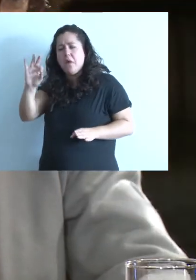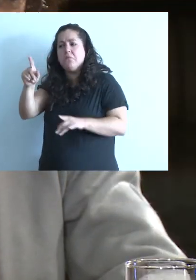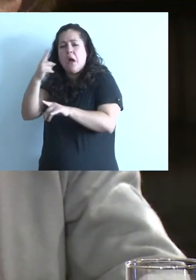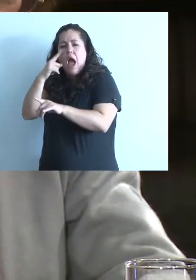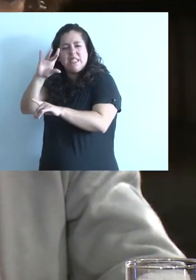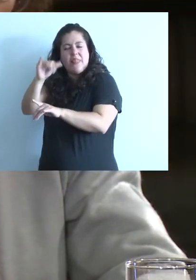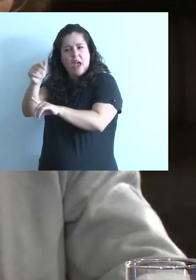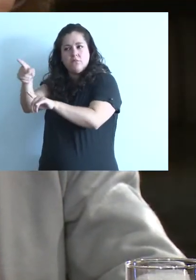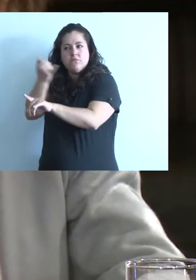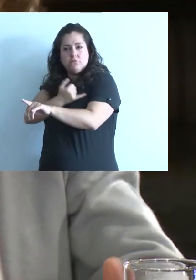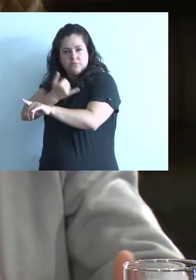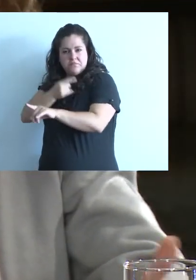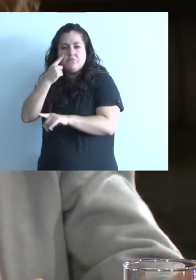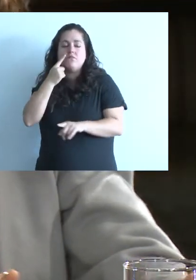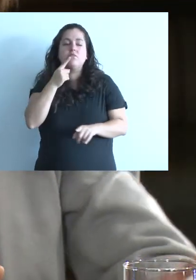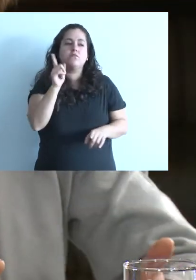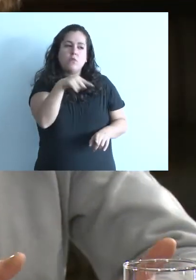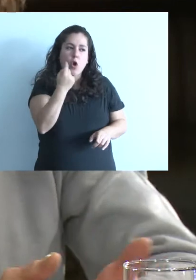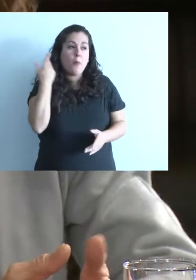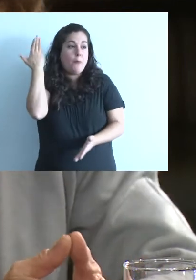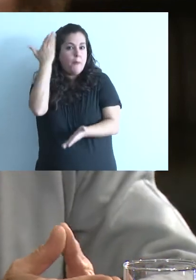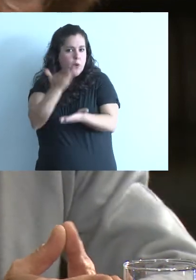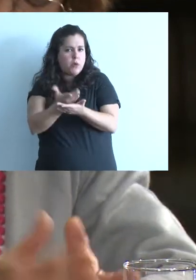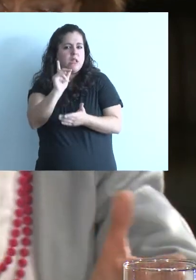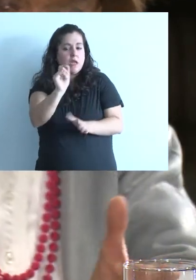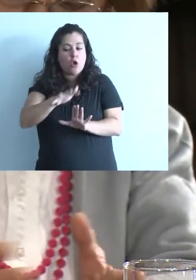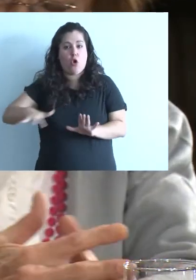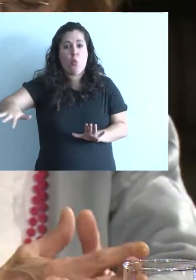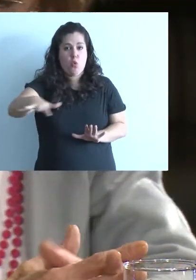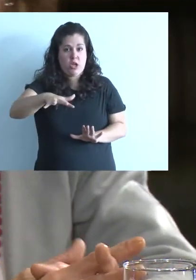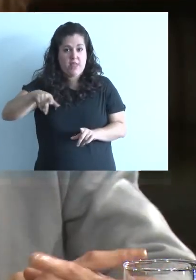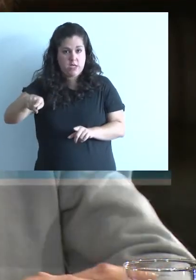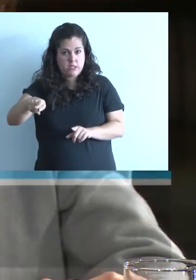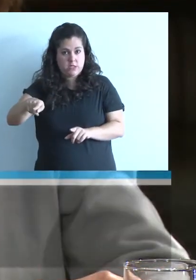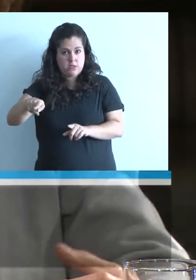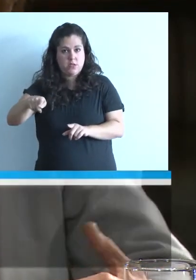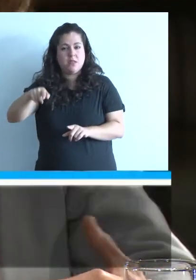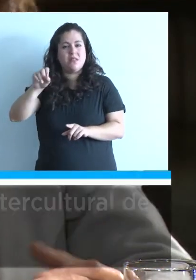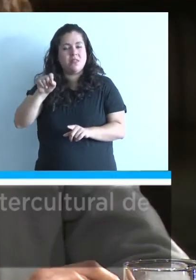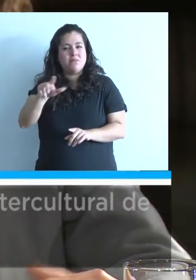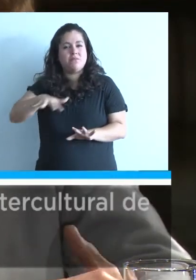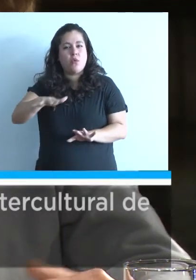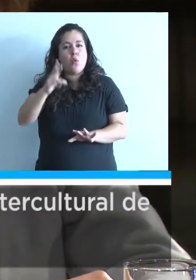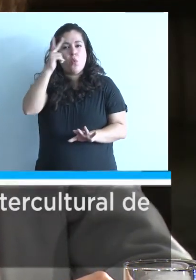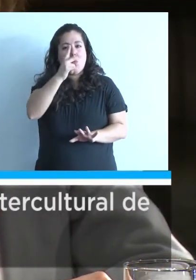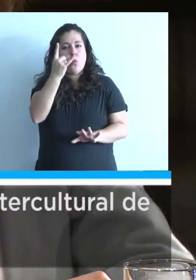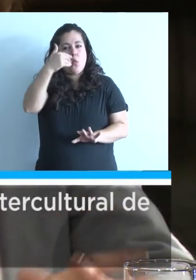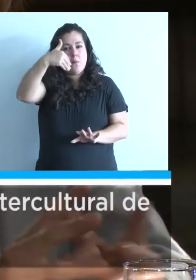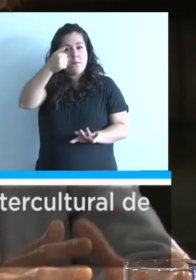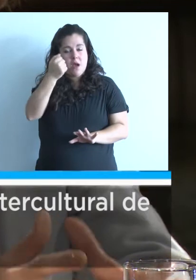Esta es una propuesta que nosotros tomamos, que viene de comunidades, básicamente de comunidades de Humahuaca,